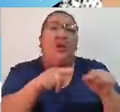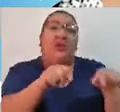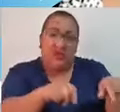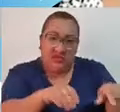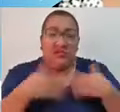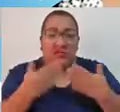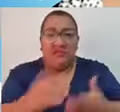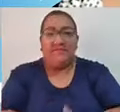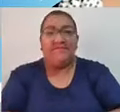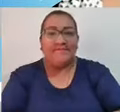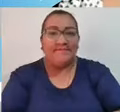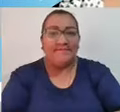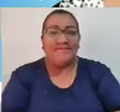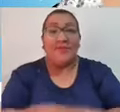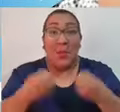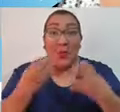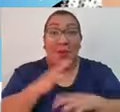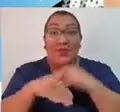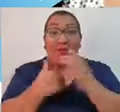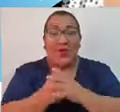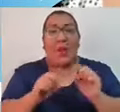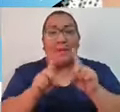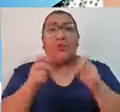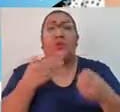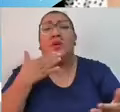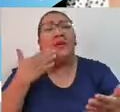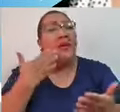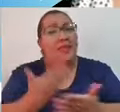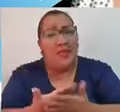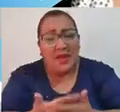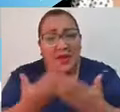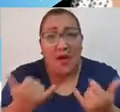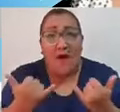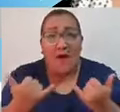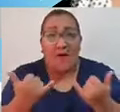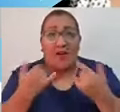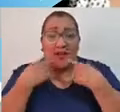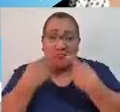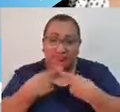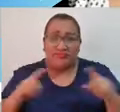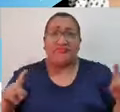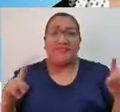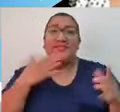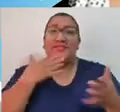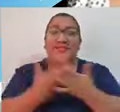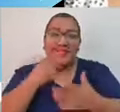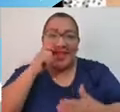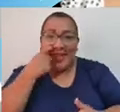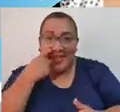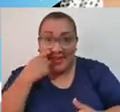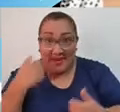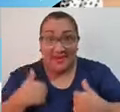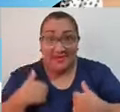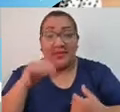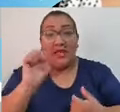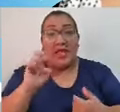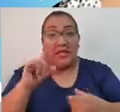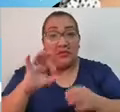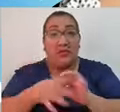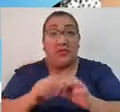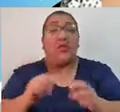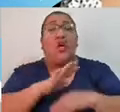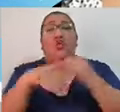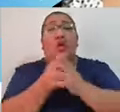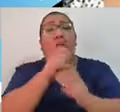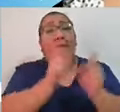Bueno, doctora, esas han sido todas las preguntas. Se le agradecemos por la transmisión de hoy. También agradecemos a Inés Espinosa y agradecemos a